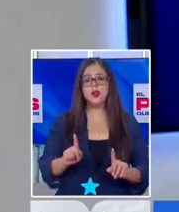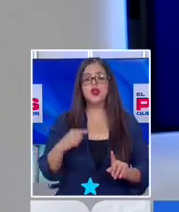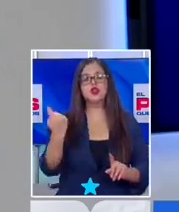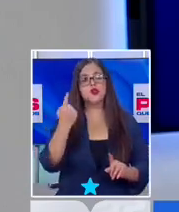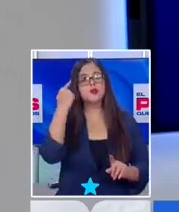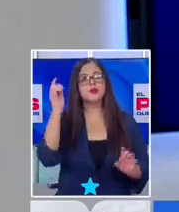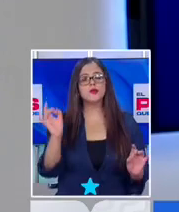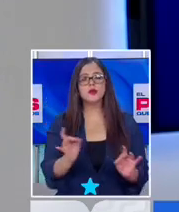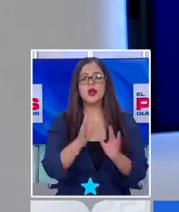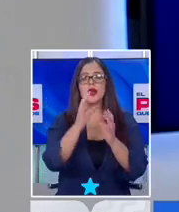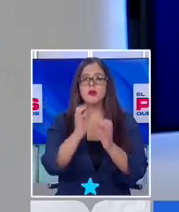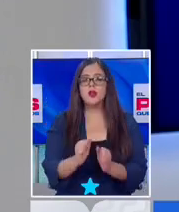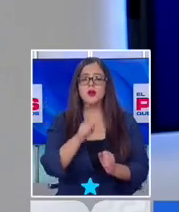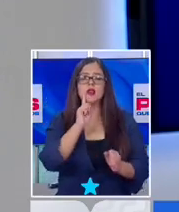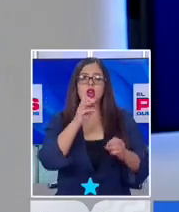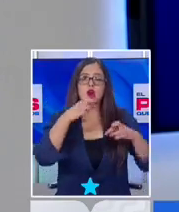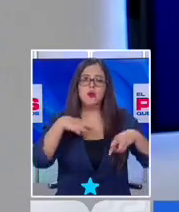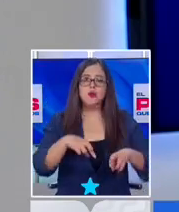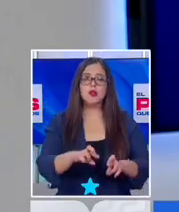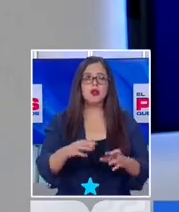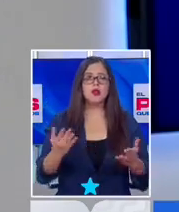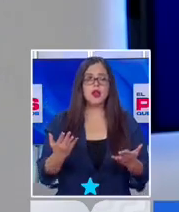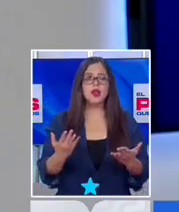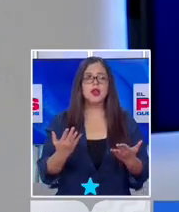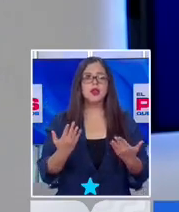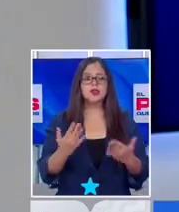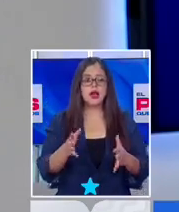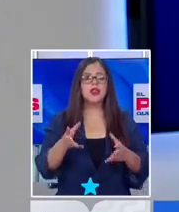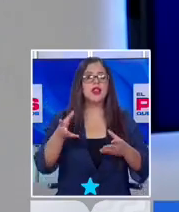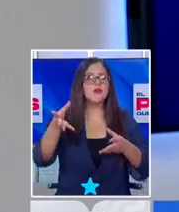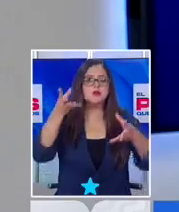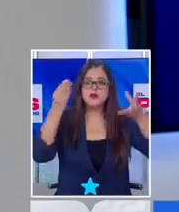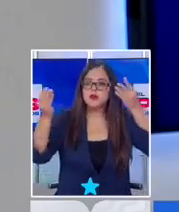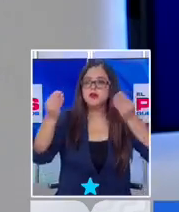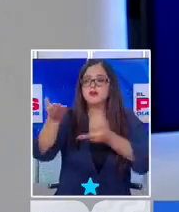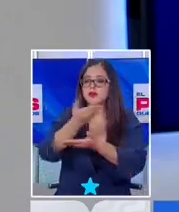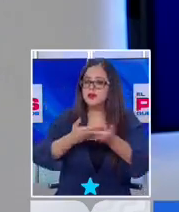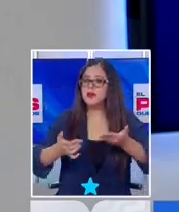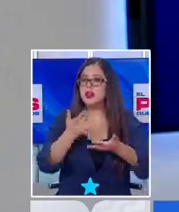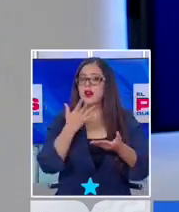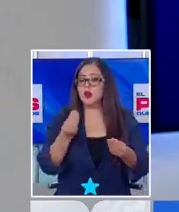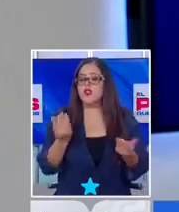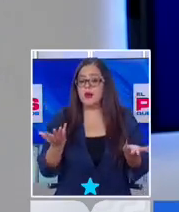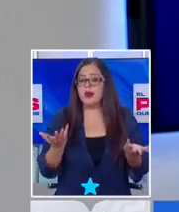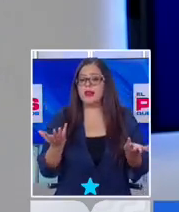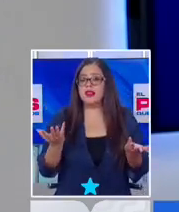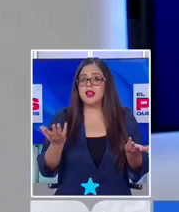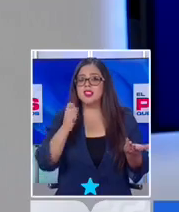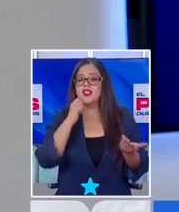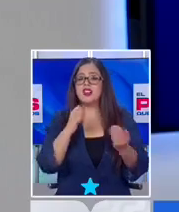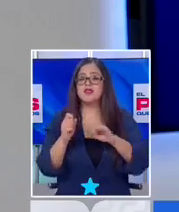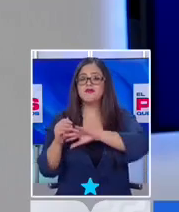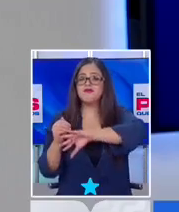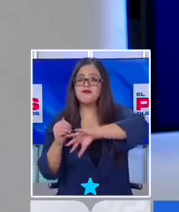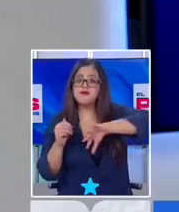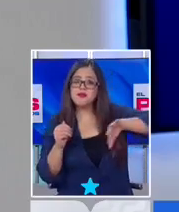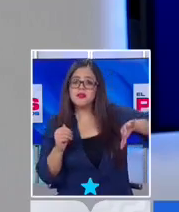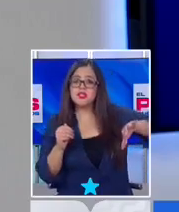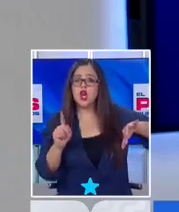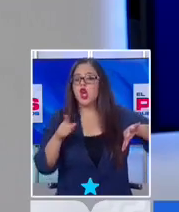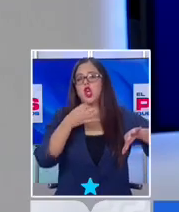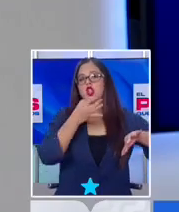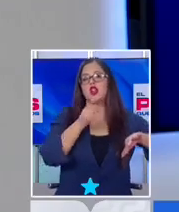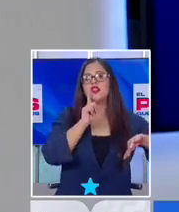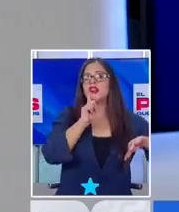si nosotros a lo mejor pudiésemos tener la oportunidad de ser más escuchados porque tampoco vamos a negar que hay un sesgo no digo nombres tal o cual